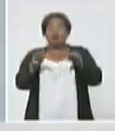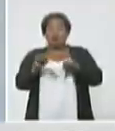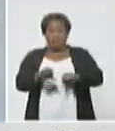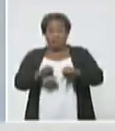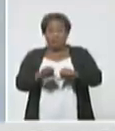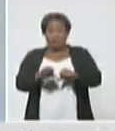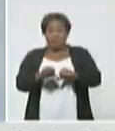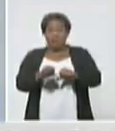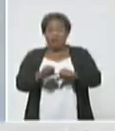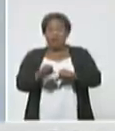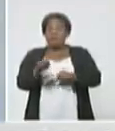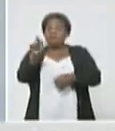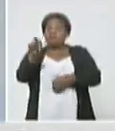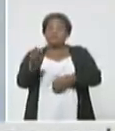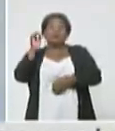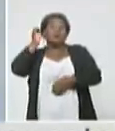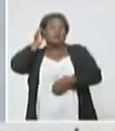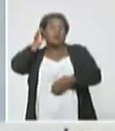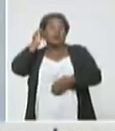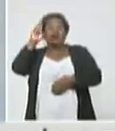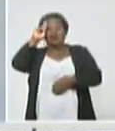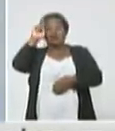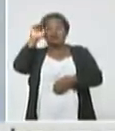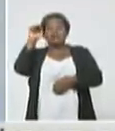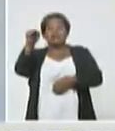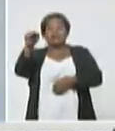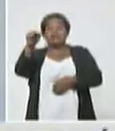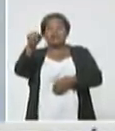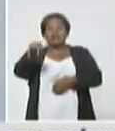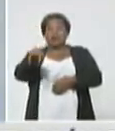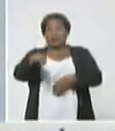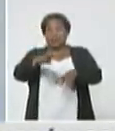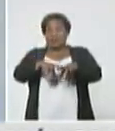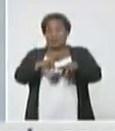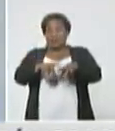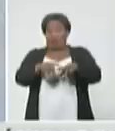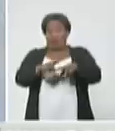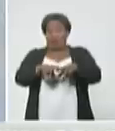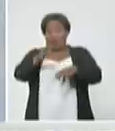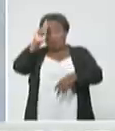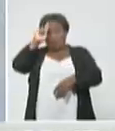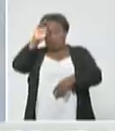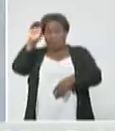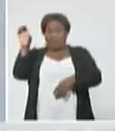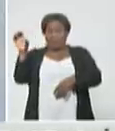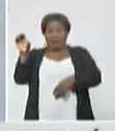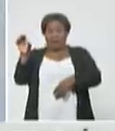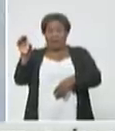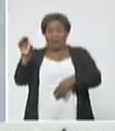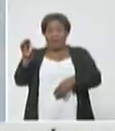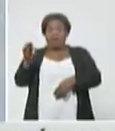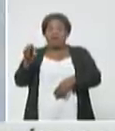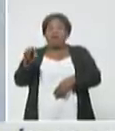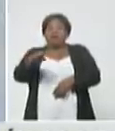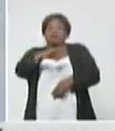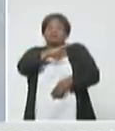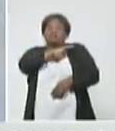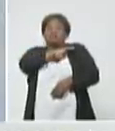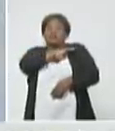la paciente que está ingresada de aquí de La Habana en el hospital Dr. Luis Díaz Soto,